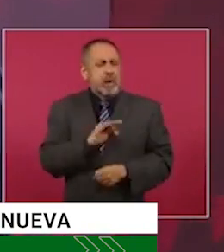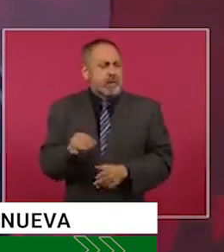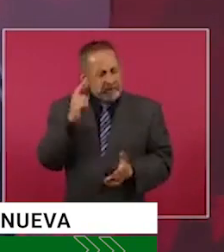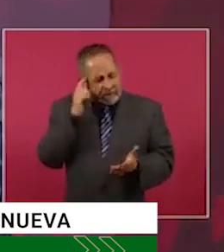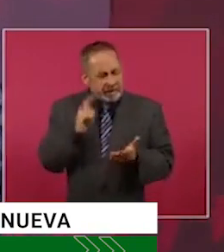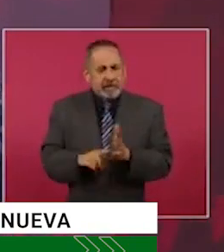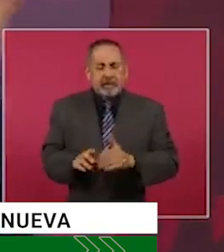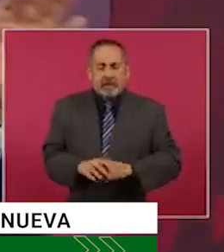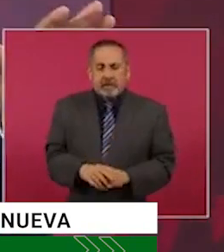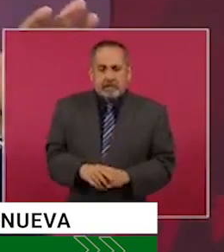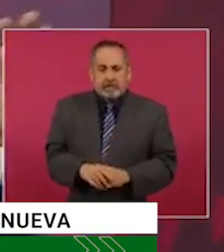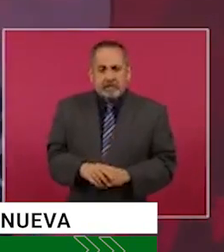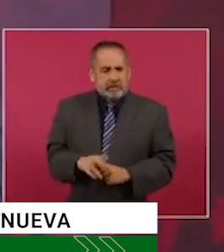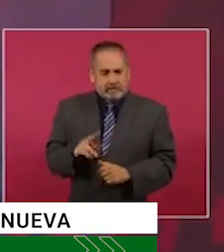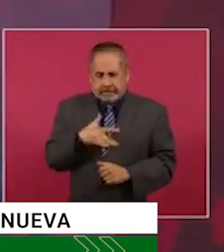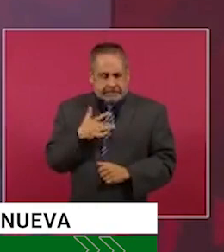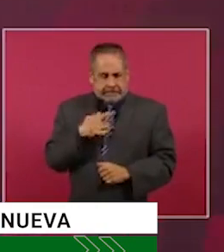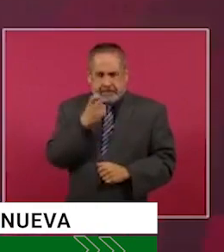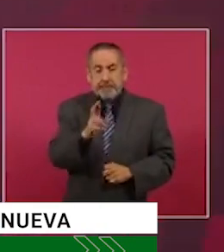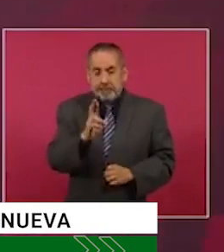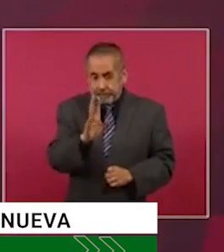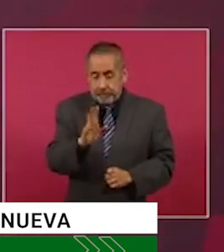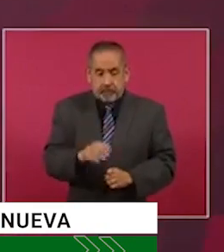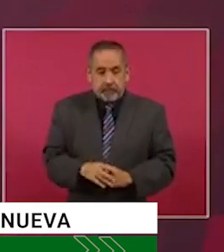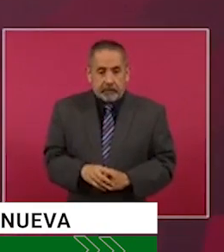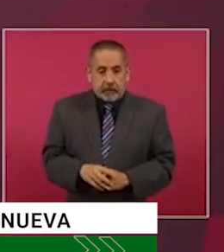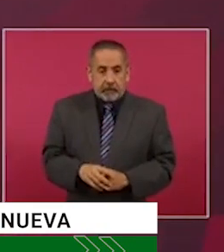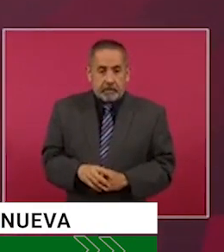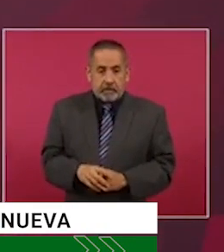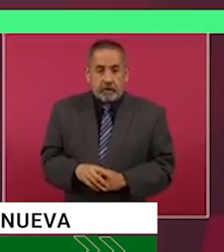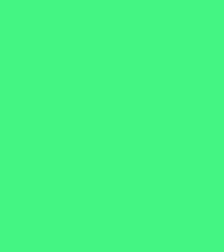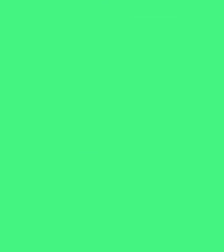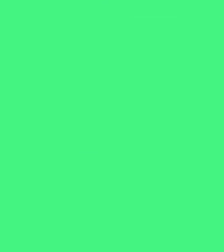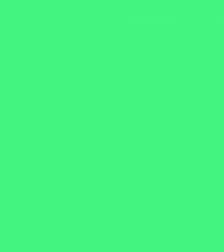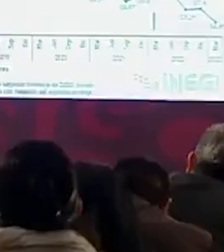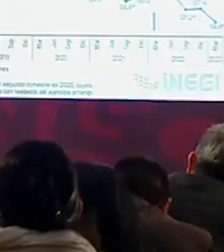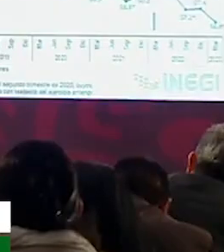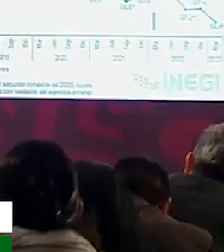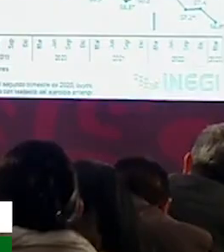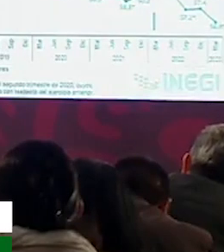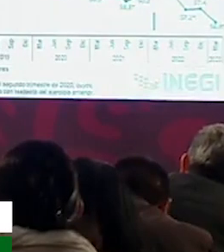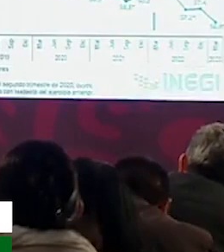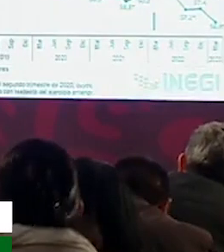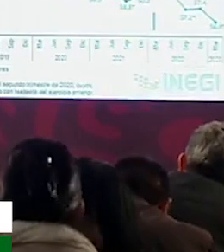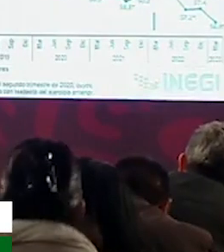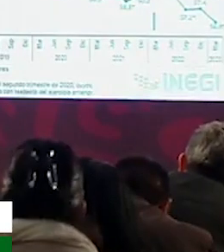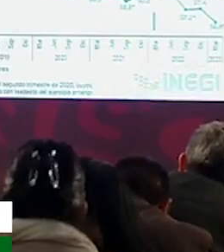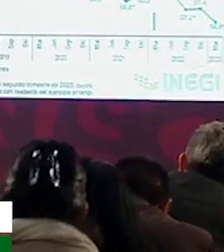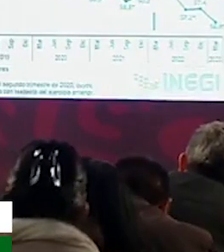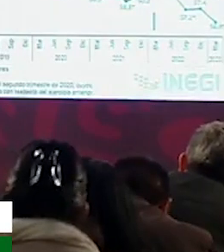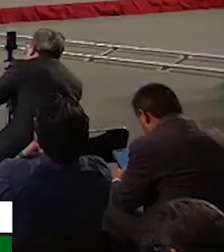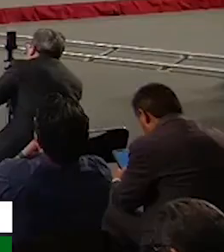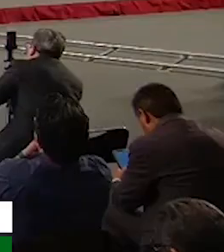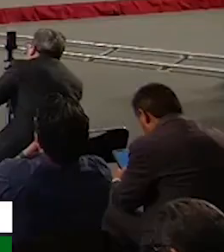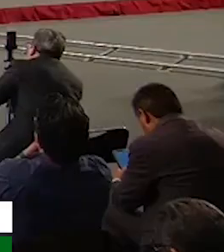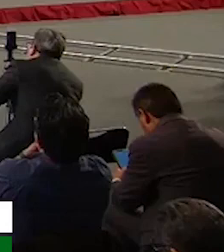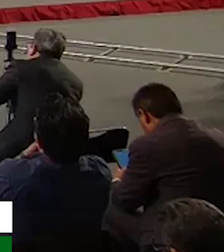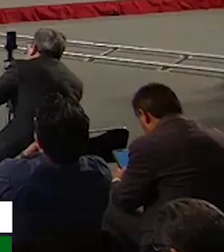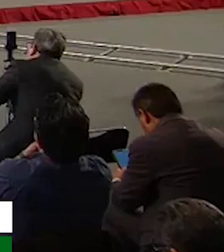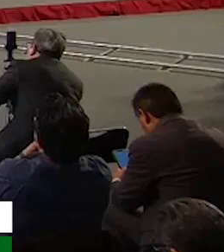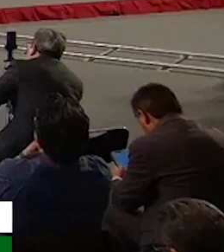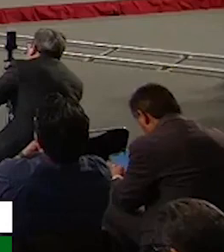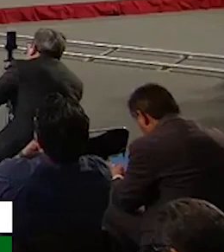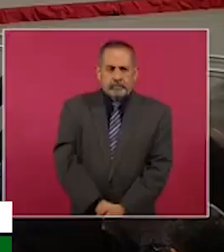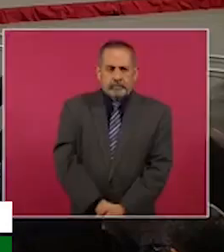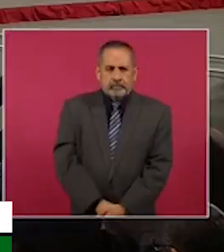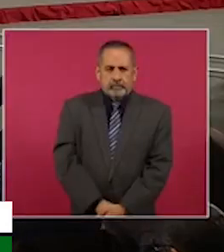constitucional. Esa es la respuesta. Y voy a enviar otras. El vocero de la presidencia, Jesús Ramírez Cuevas,